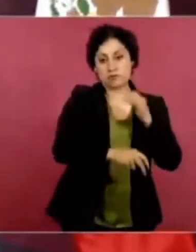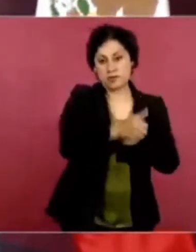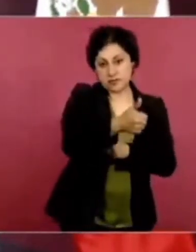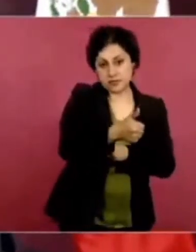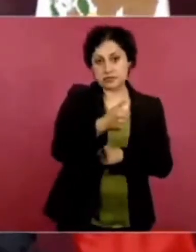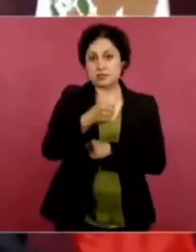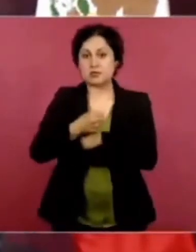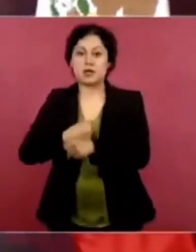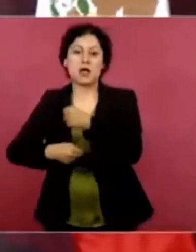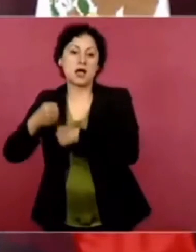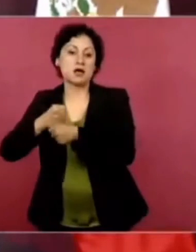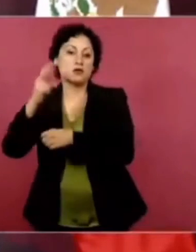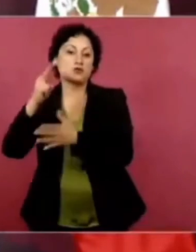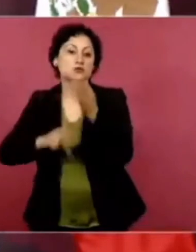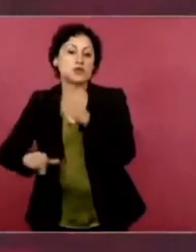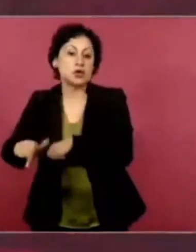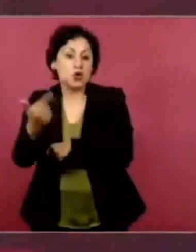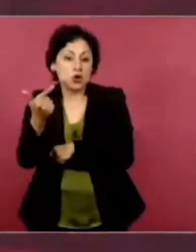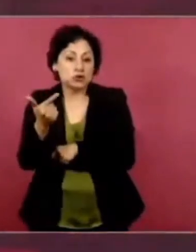con